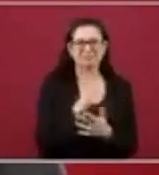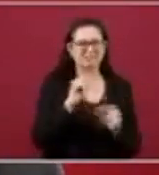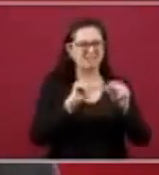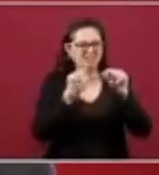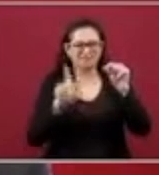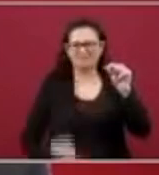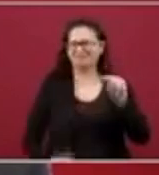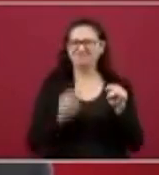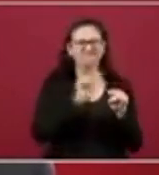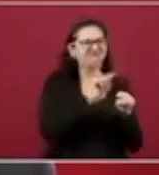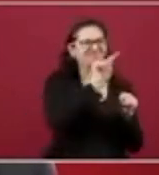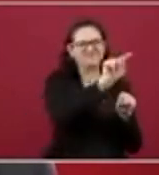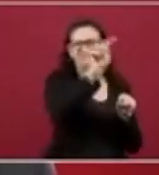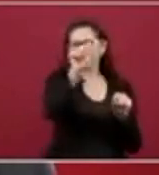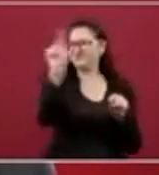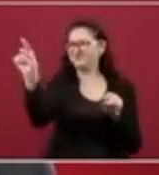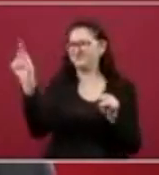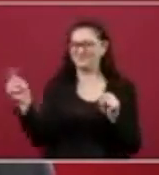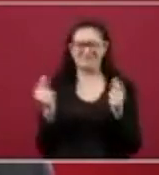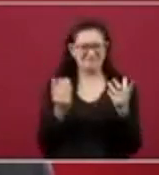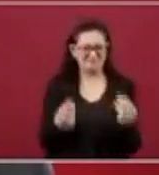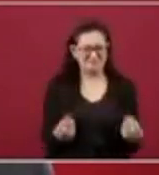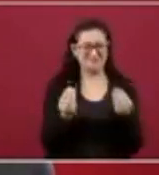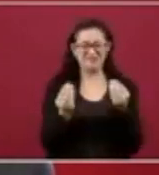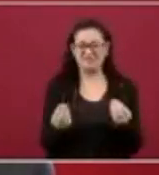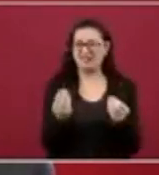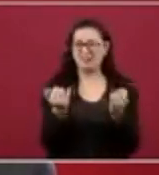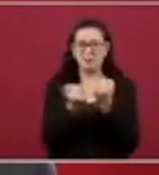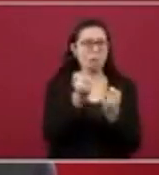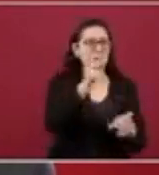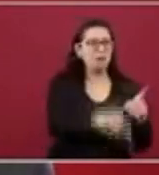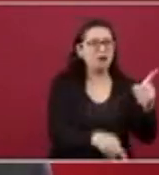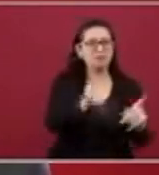a la Ciudad de México, que se estimó